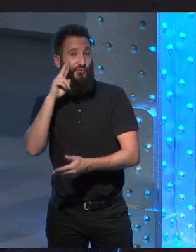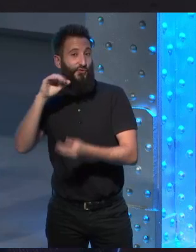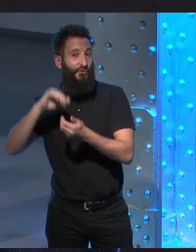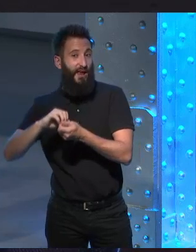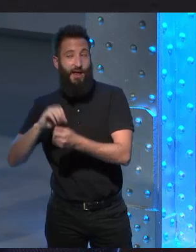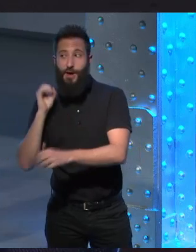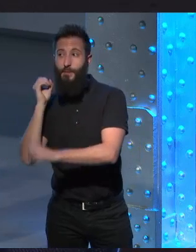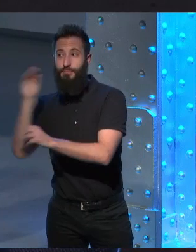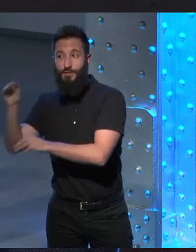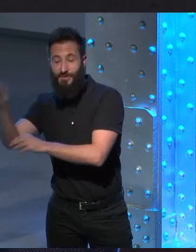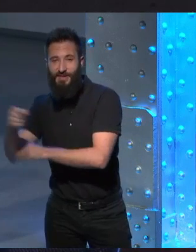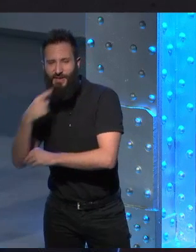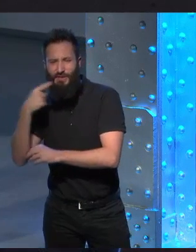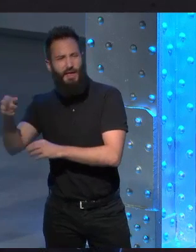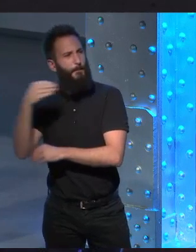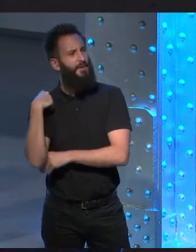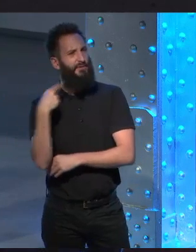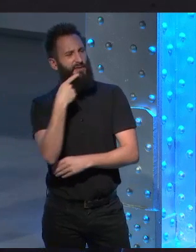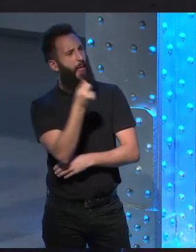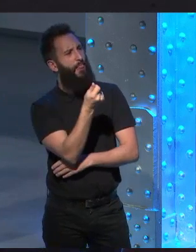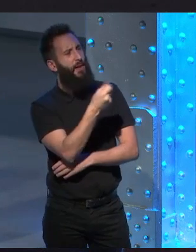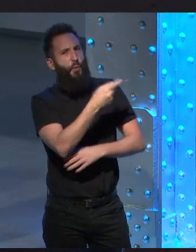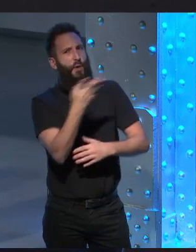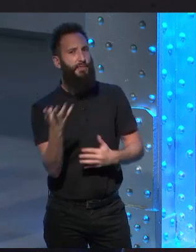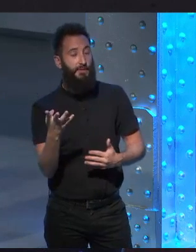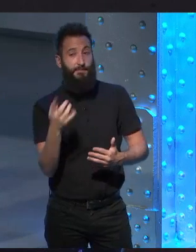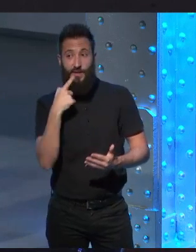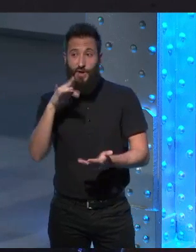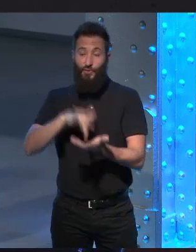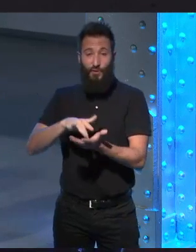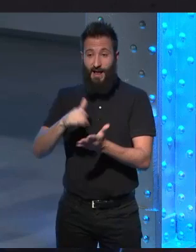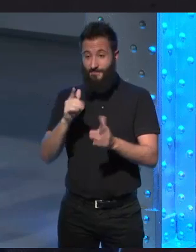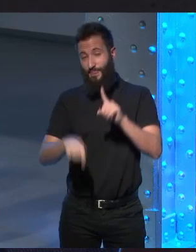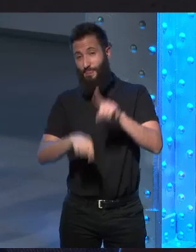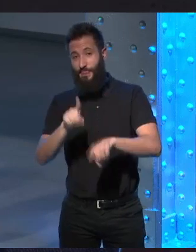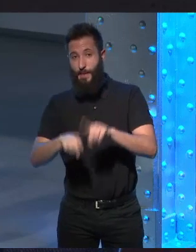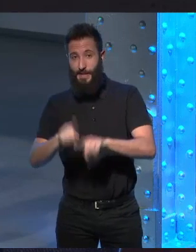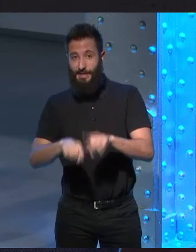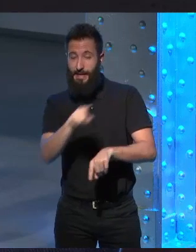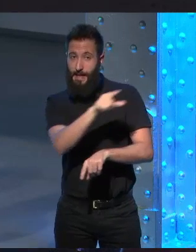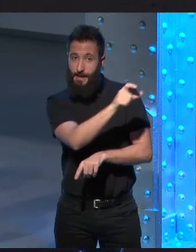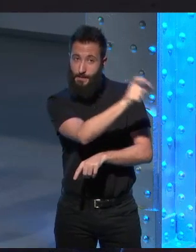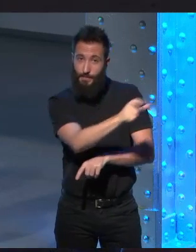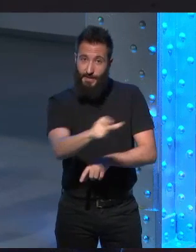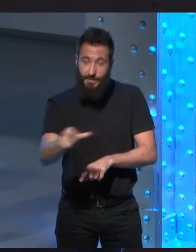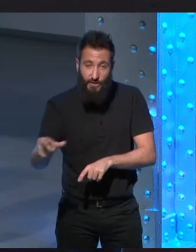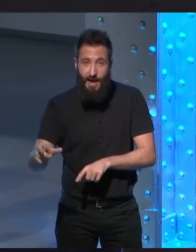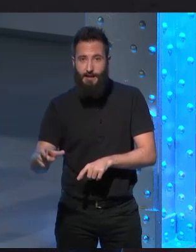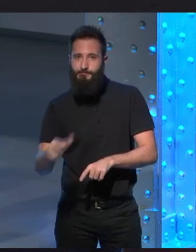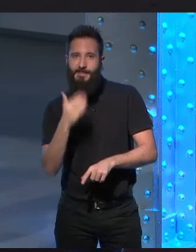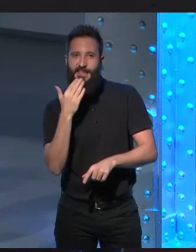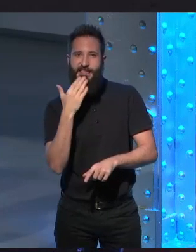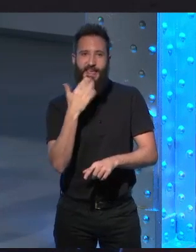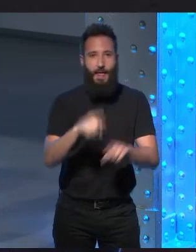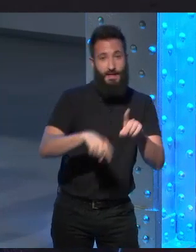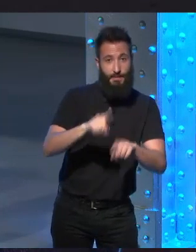esto? ¿Cuánto nos costará? Entonces la contestación estaba, dependiendo de cuántos niños cogiera aquello, está entre